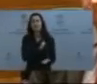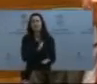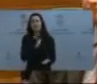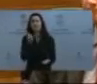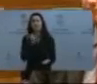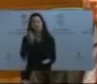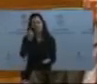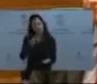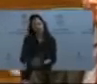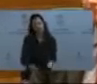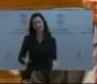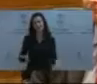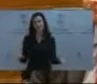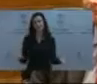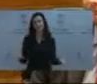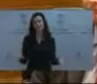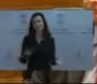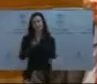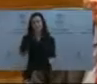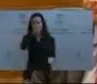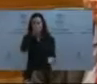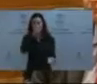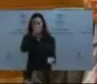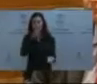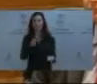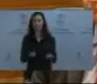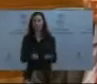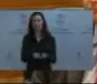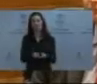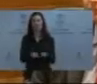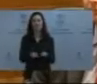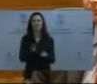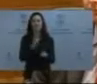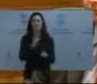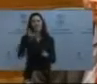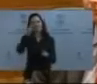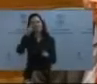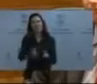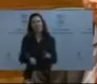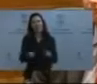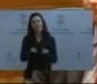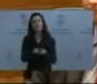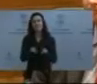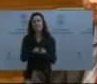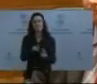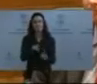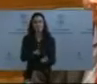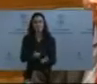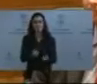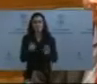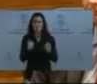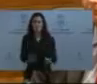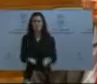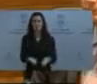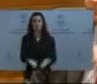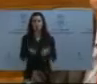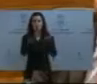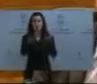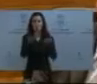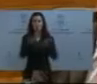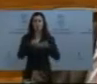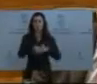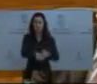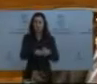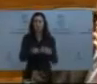somos conocedores de cómo los socialistas son muy proclives a tener impuestos muy altos. Sin embargo, en buena medida, esa presión, esa